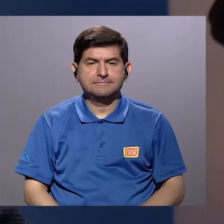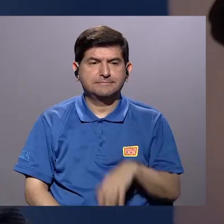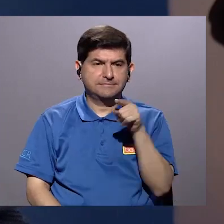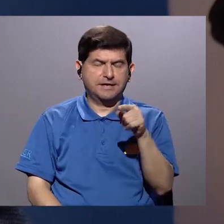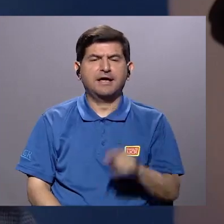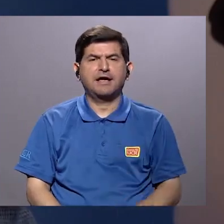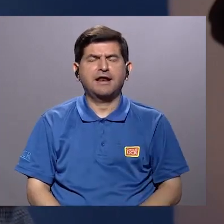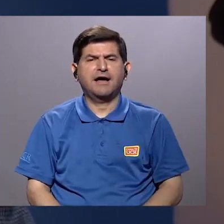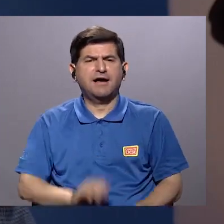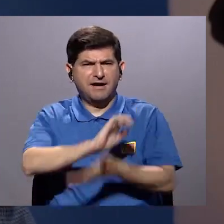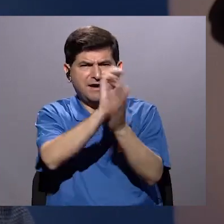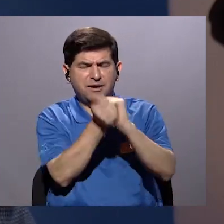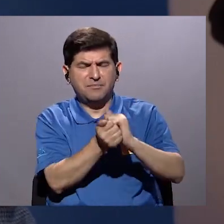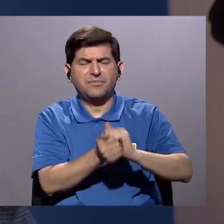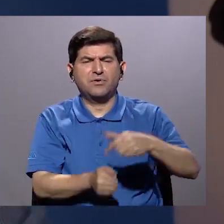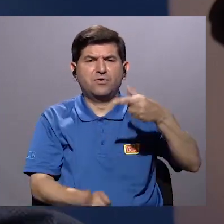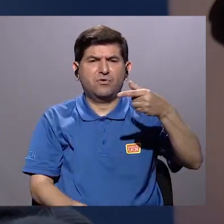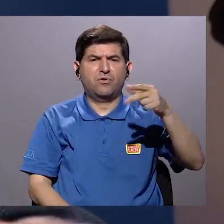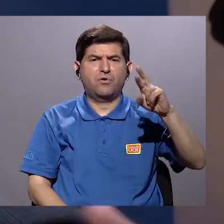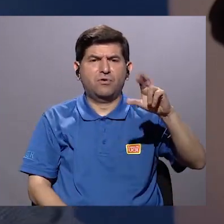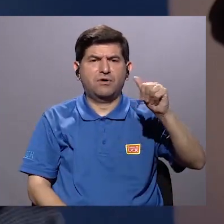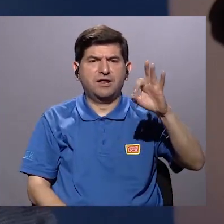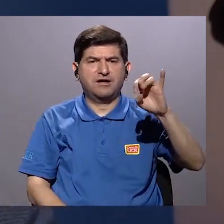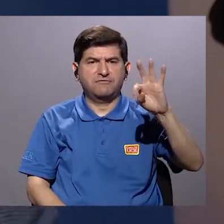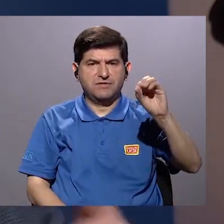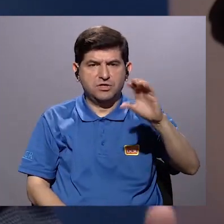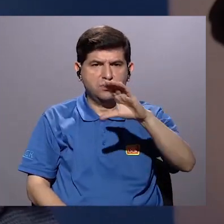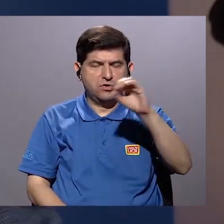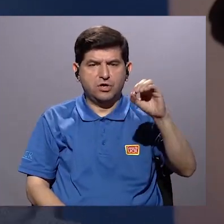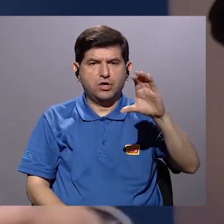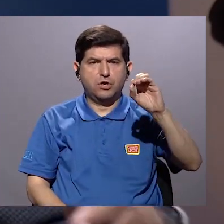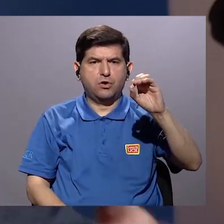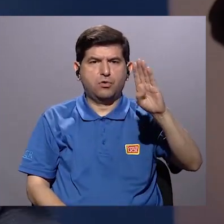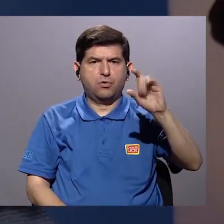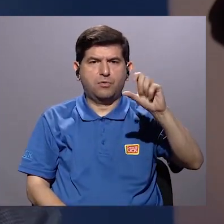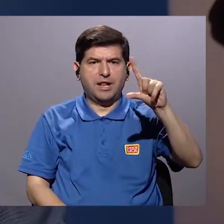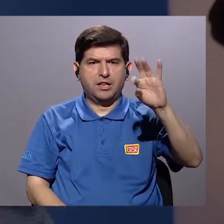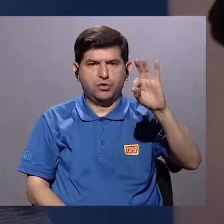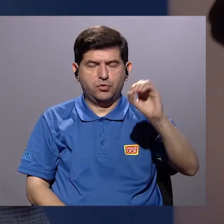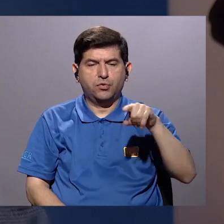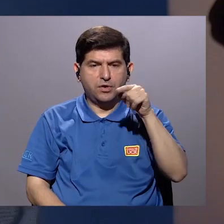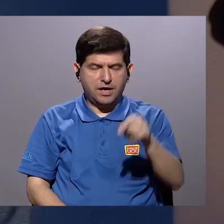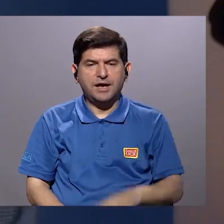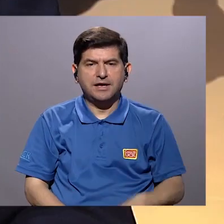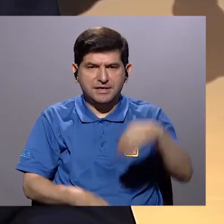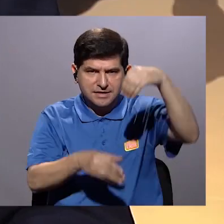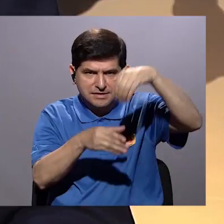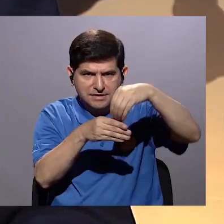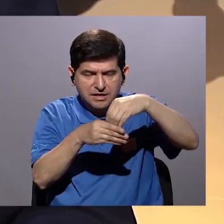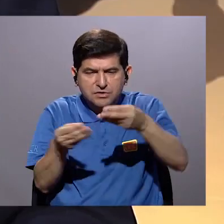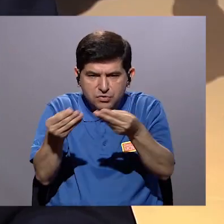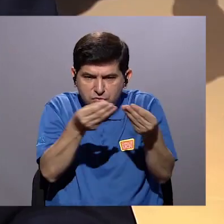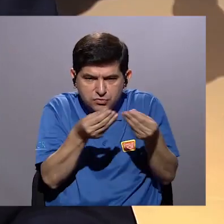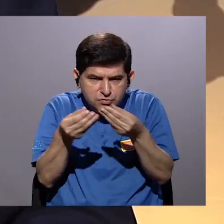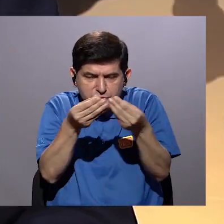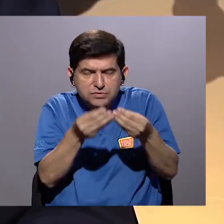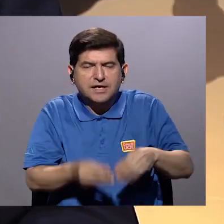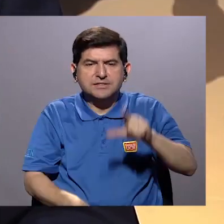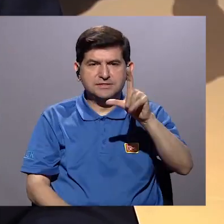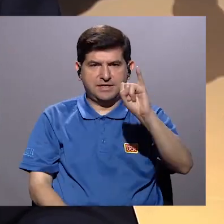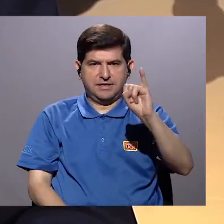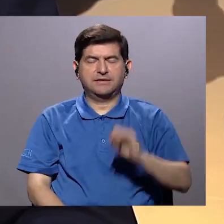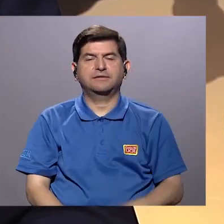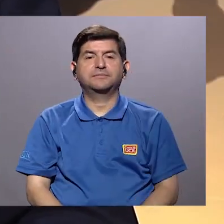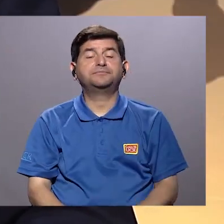de grafito y otro ánodo de cobalto en una, digamos, solución de iones de litio. Claro.